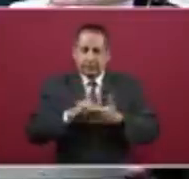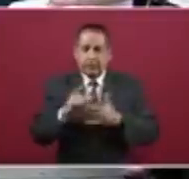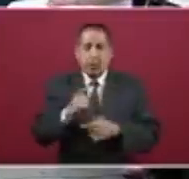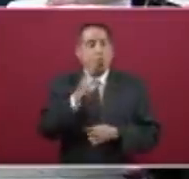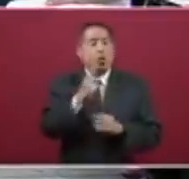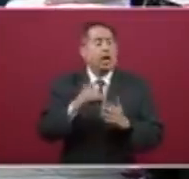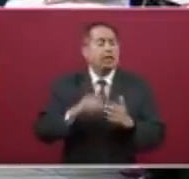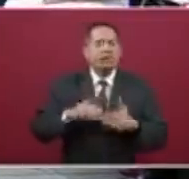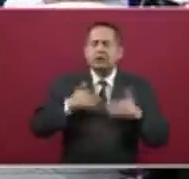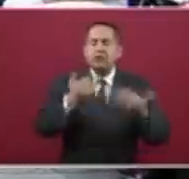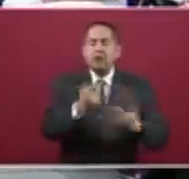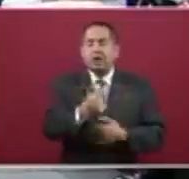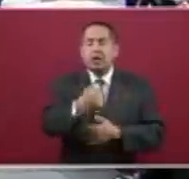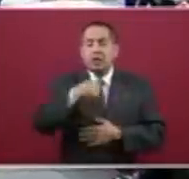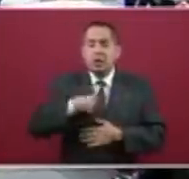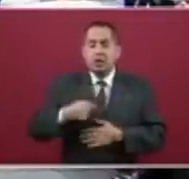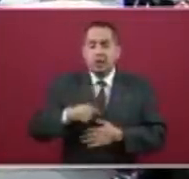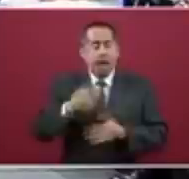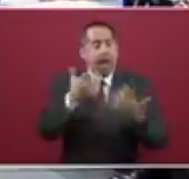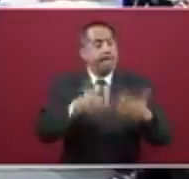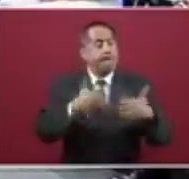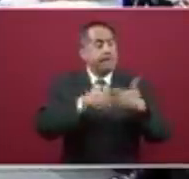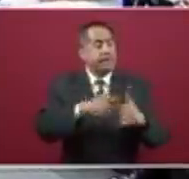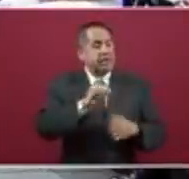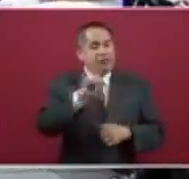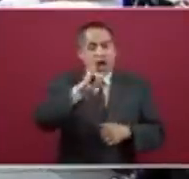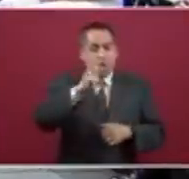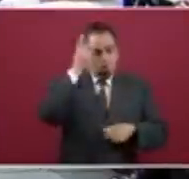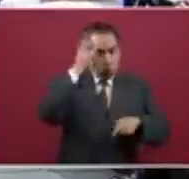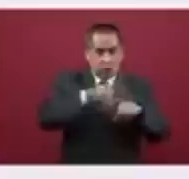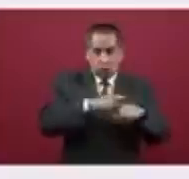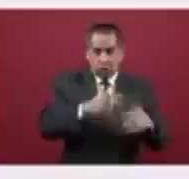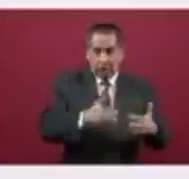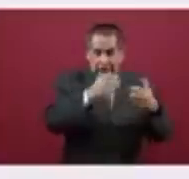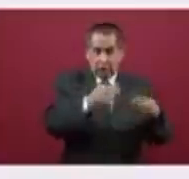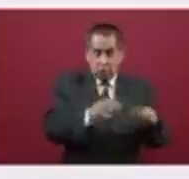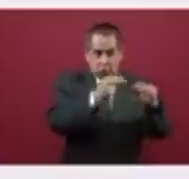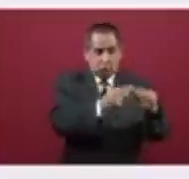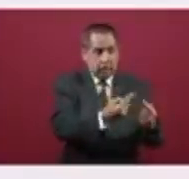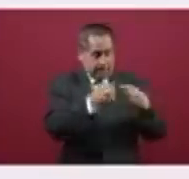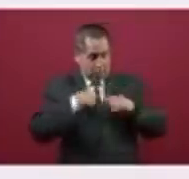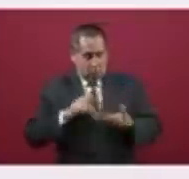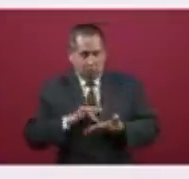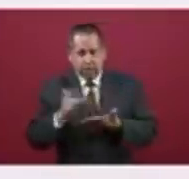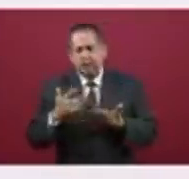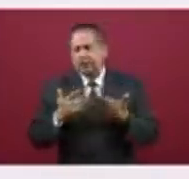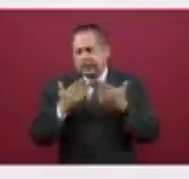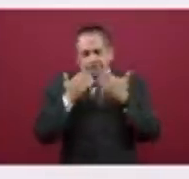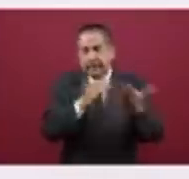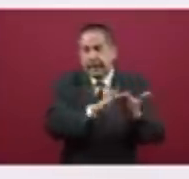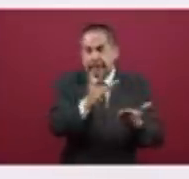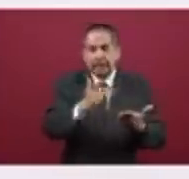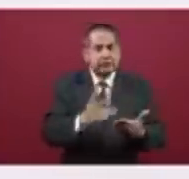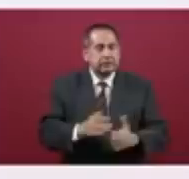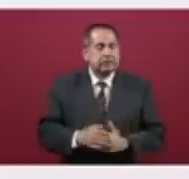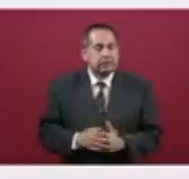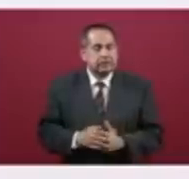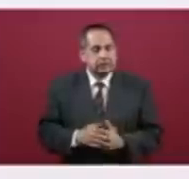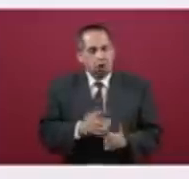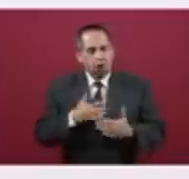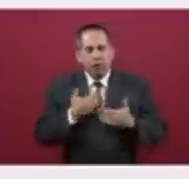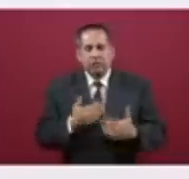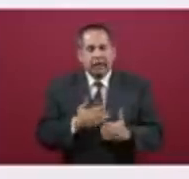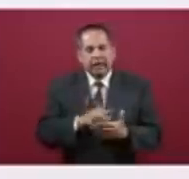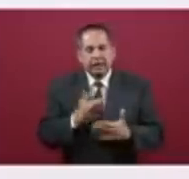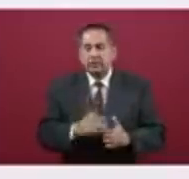confianza de los empresarios y reitero reafirmo refrendó